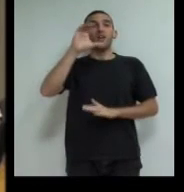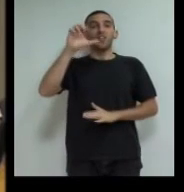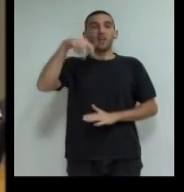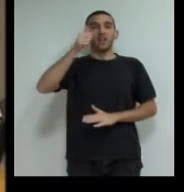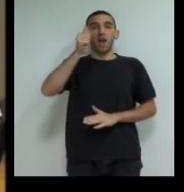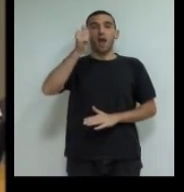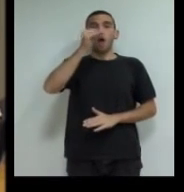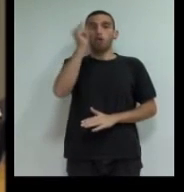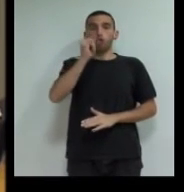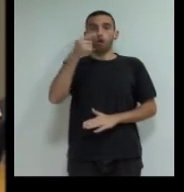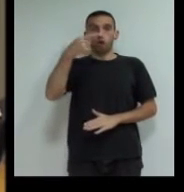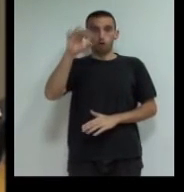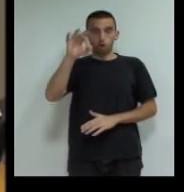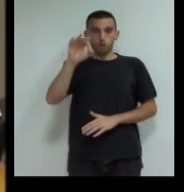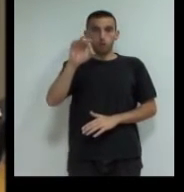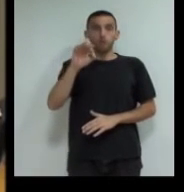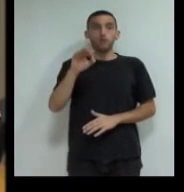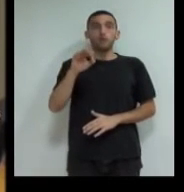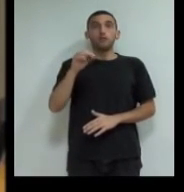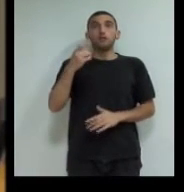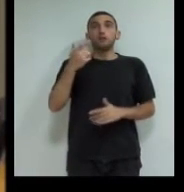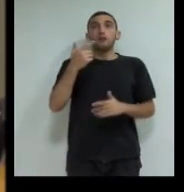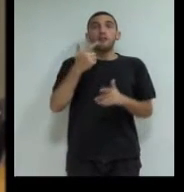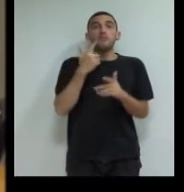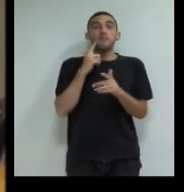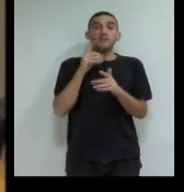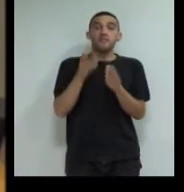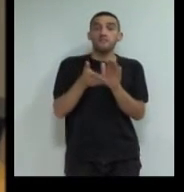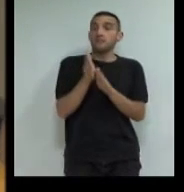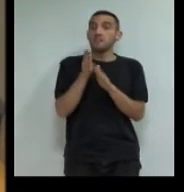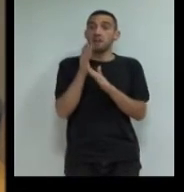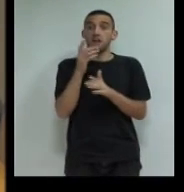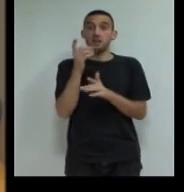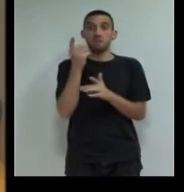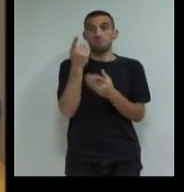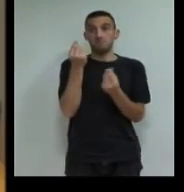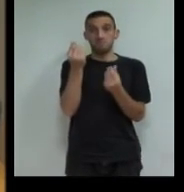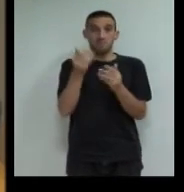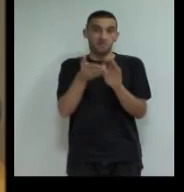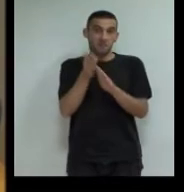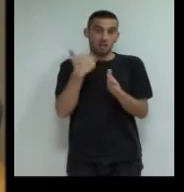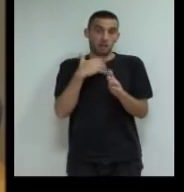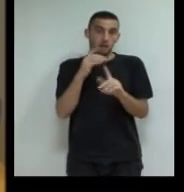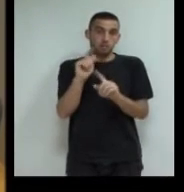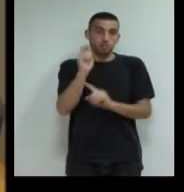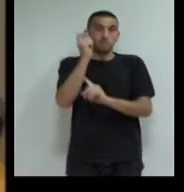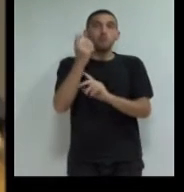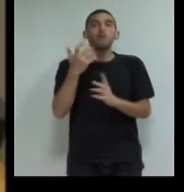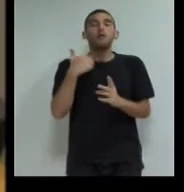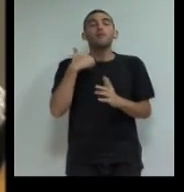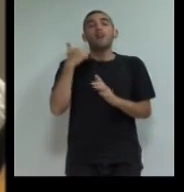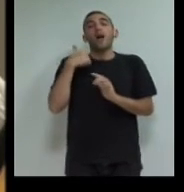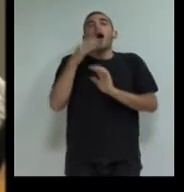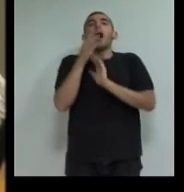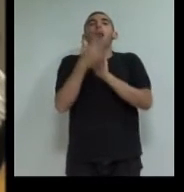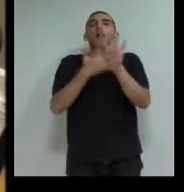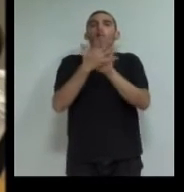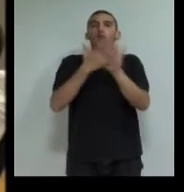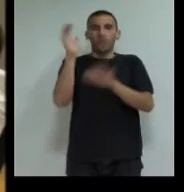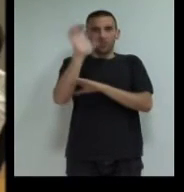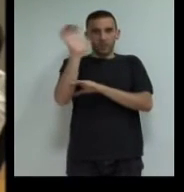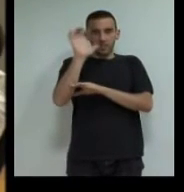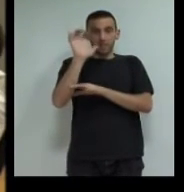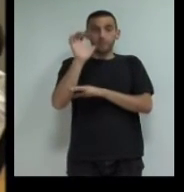momento se oyen campanas, pero no se sabe dónde. Parece ser, y yo hablo del cine, que la ley de